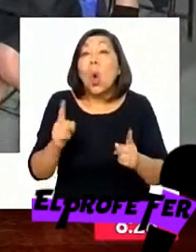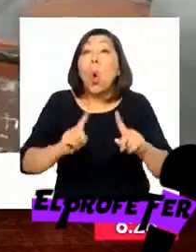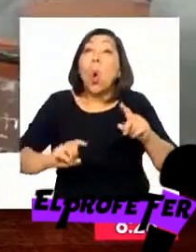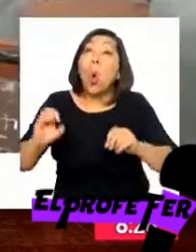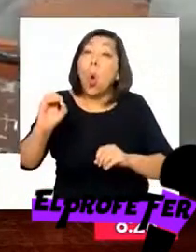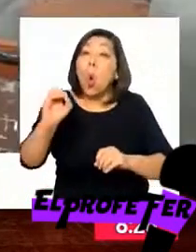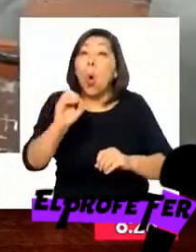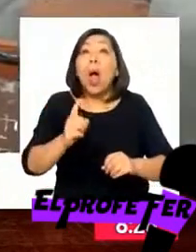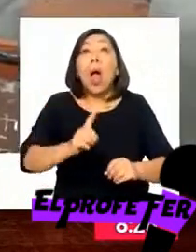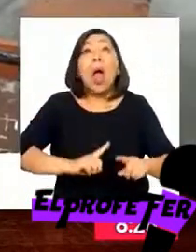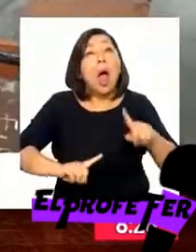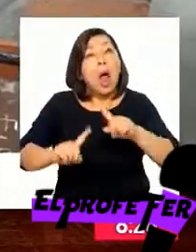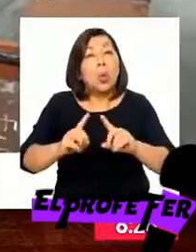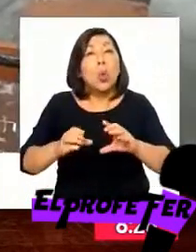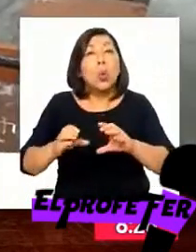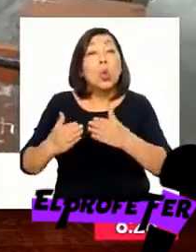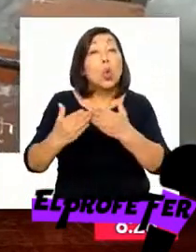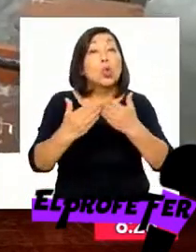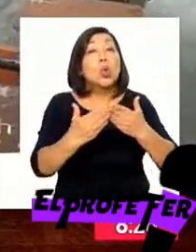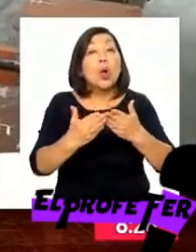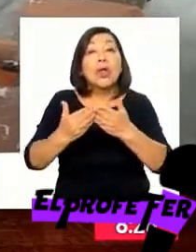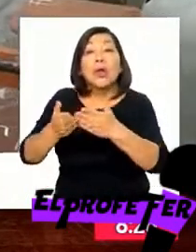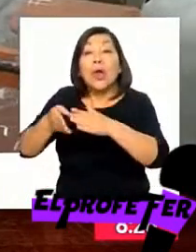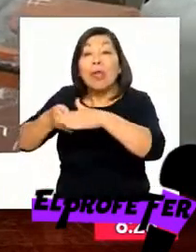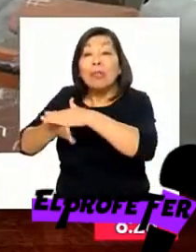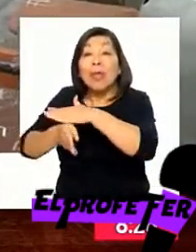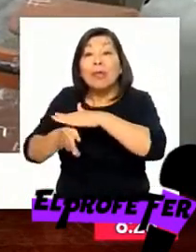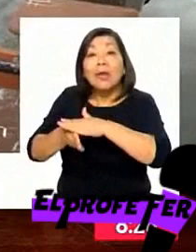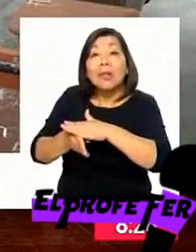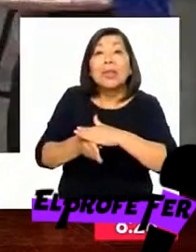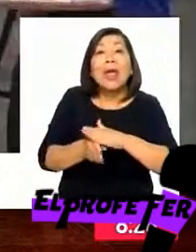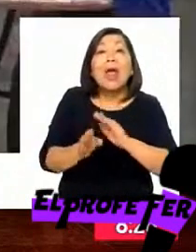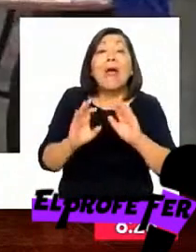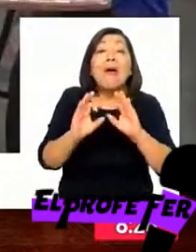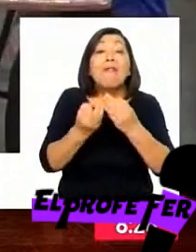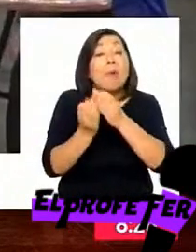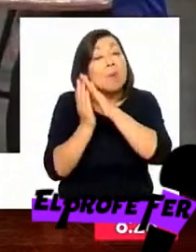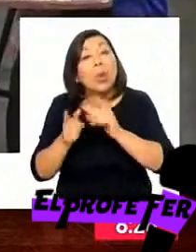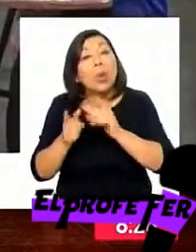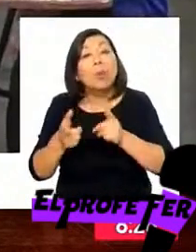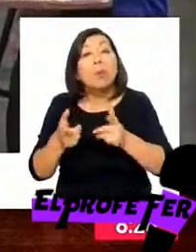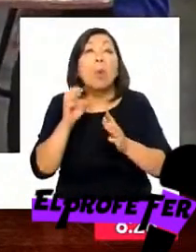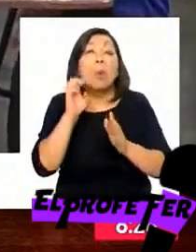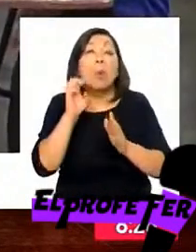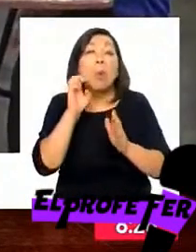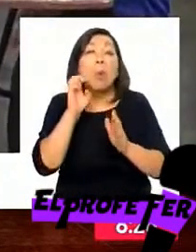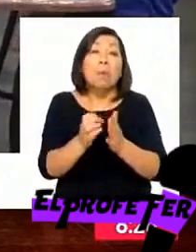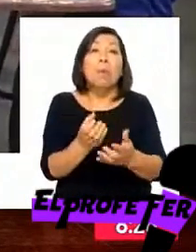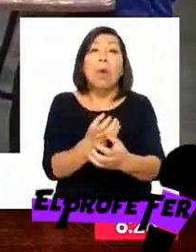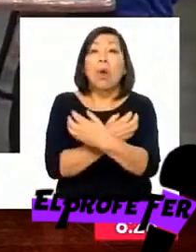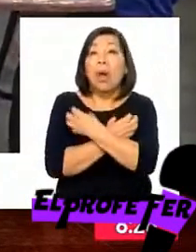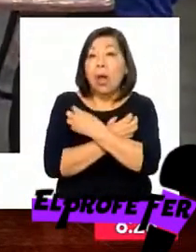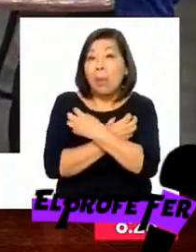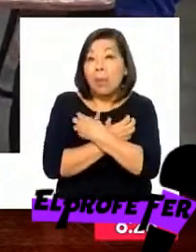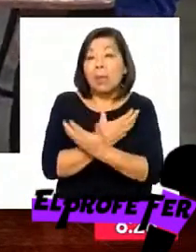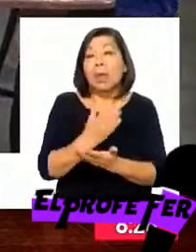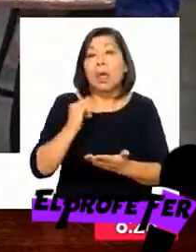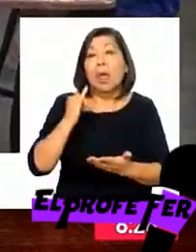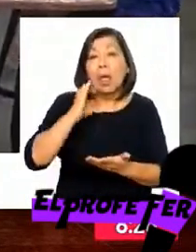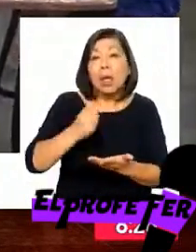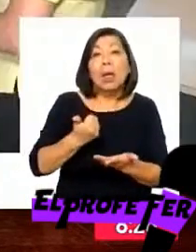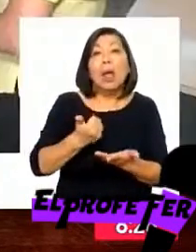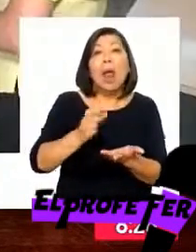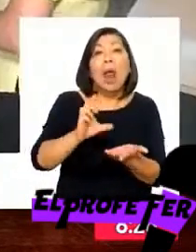albergue. Hay varias instituciones a nivel nacional, en Lambayeque, en Ica y en el mismo